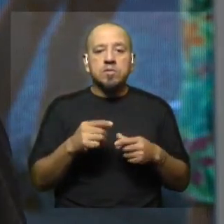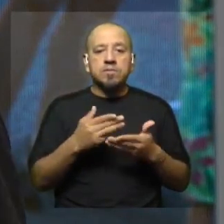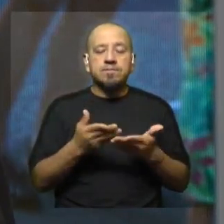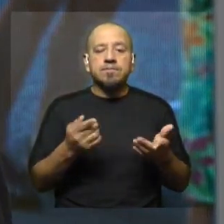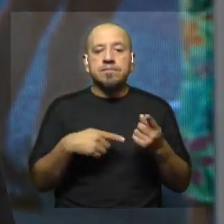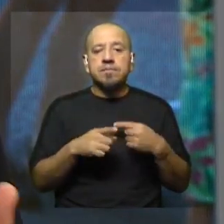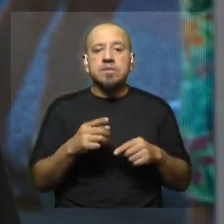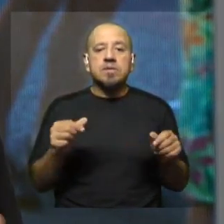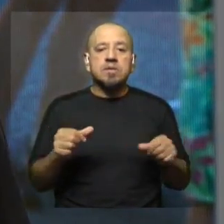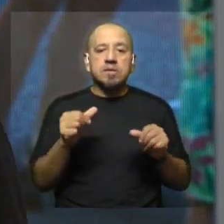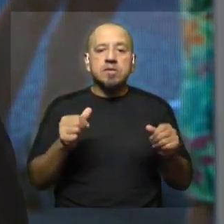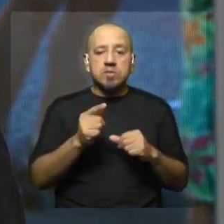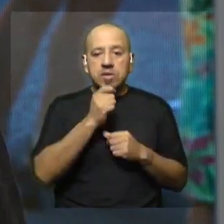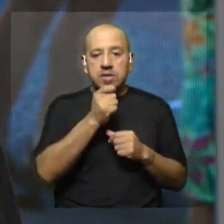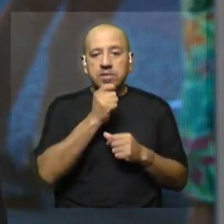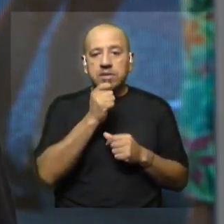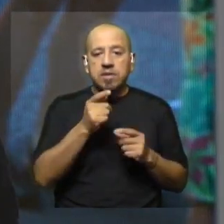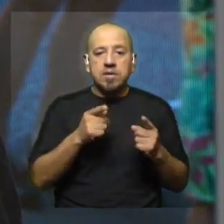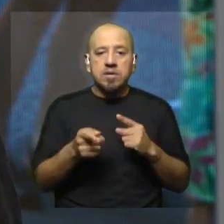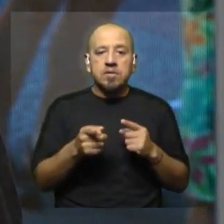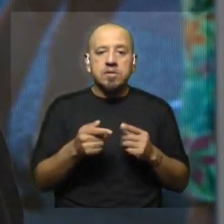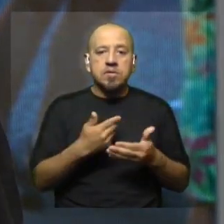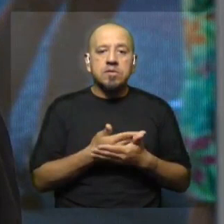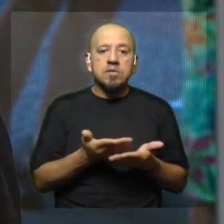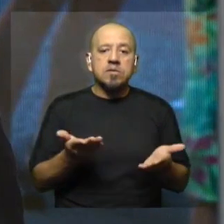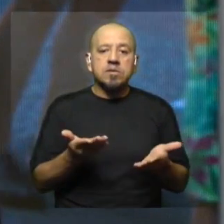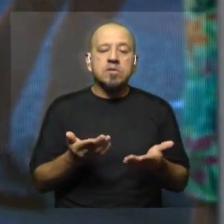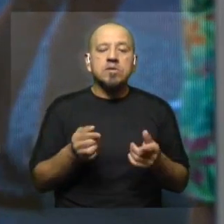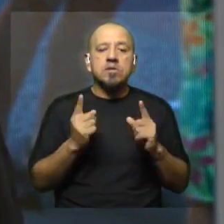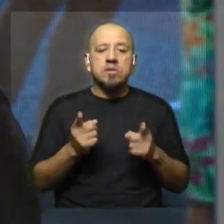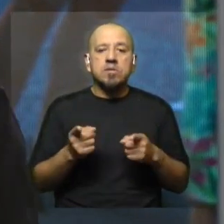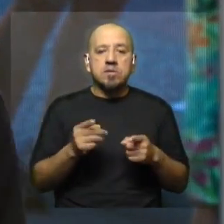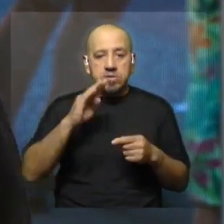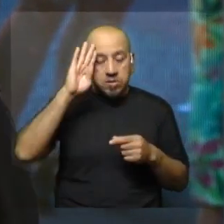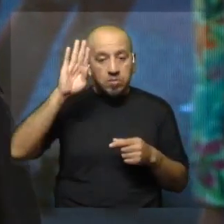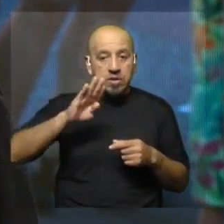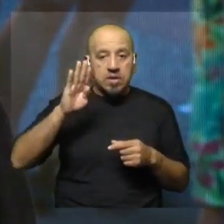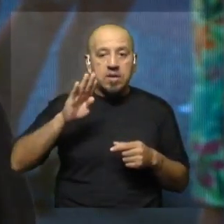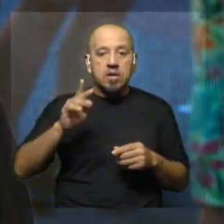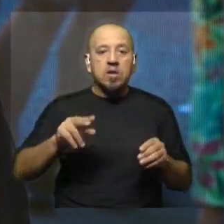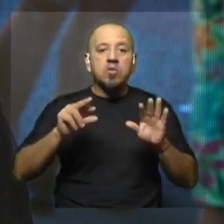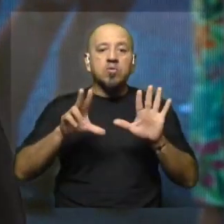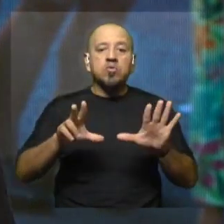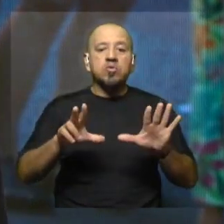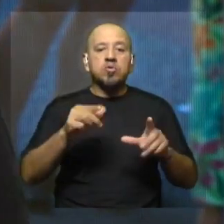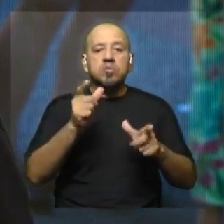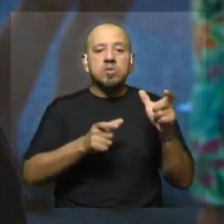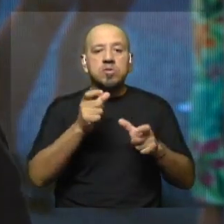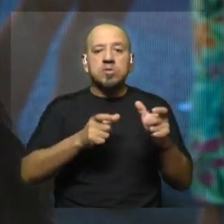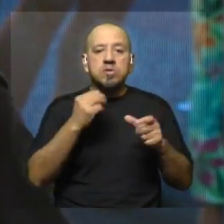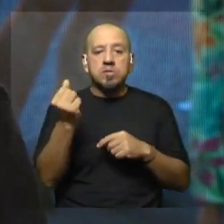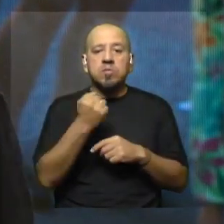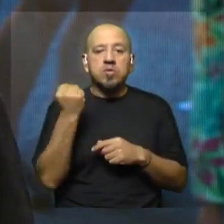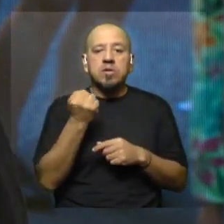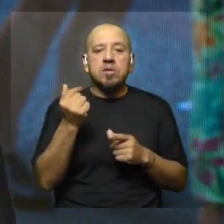Carlos. Entonces se hace una entrevista en vivo como parte de la presentación y también vamos a homenajear a 8 personas que fueron muy importantes en la historia